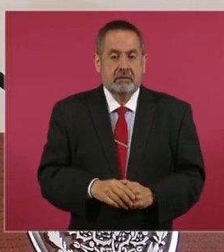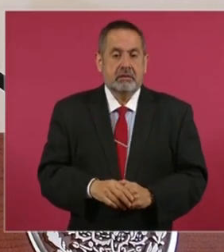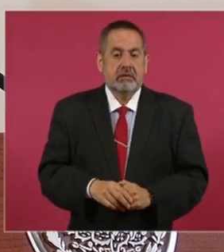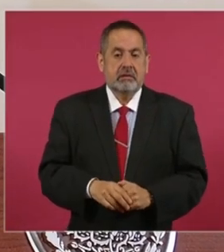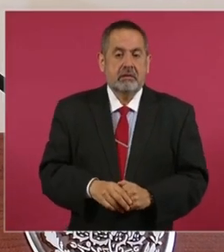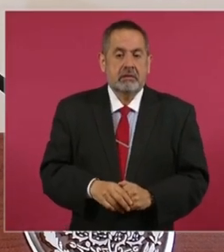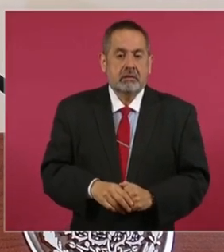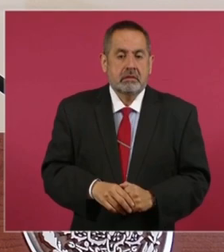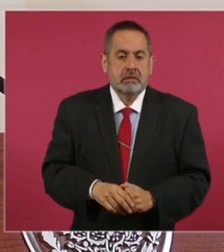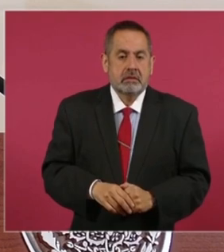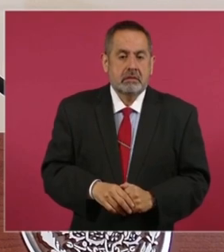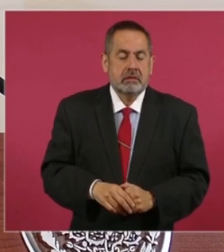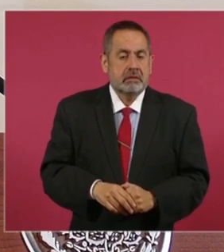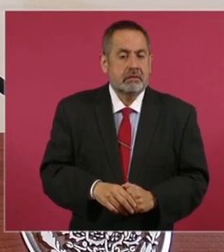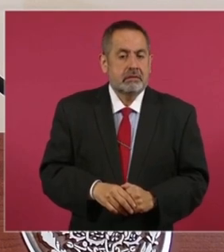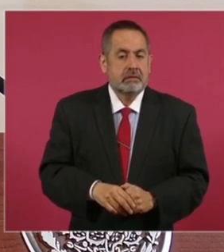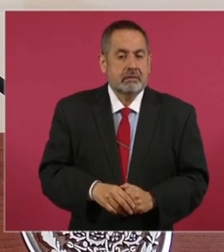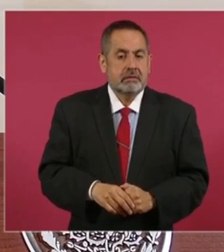y ya